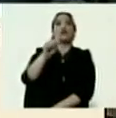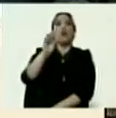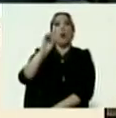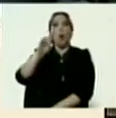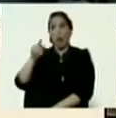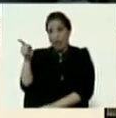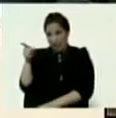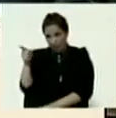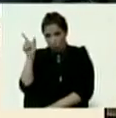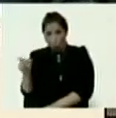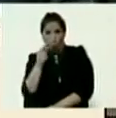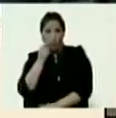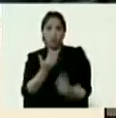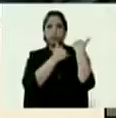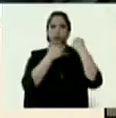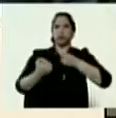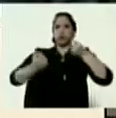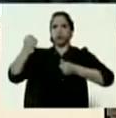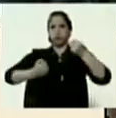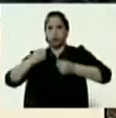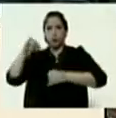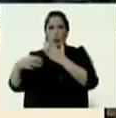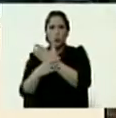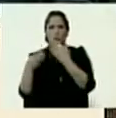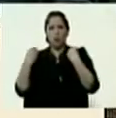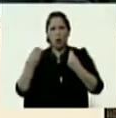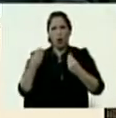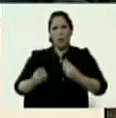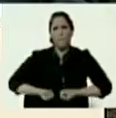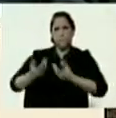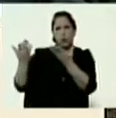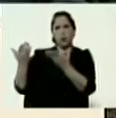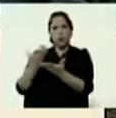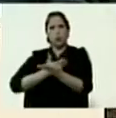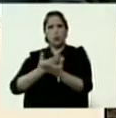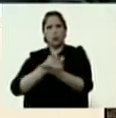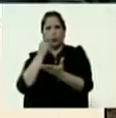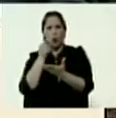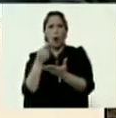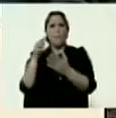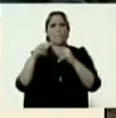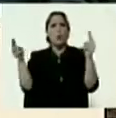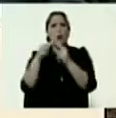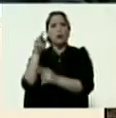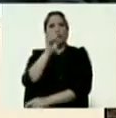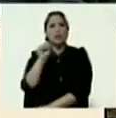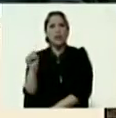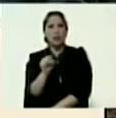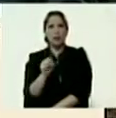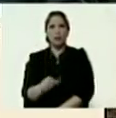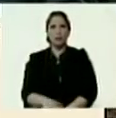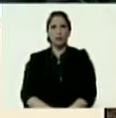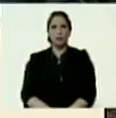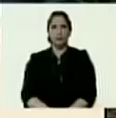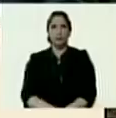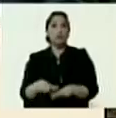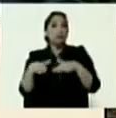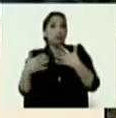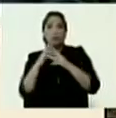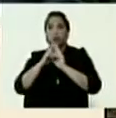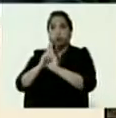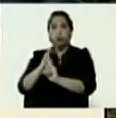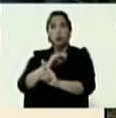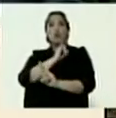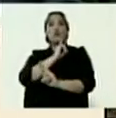Guaidó? ¿Cómo ocurre que se lo entregan a un alcalde de Puerto Santander? ¿Qué va a responder el señor